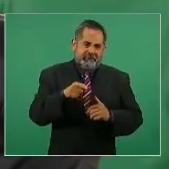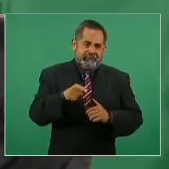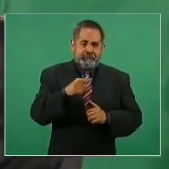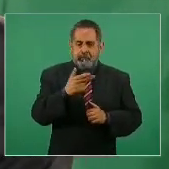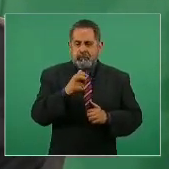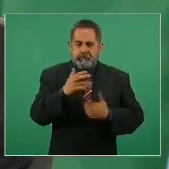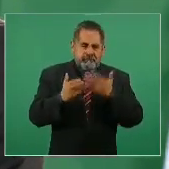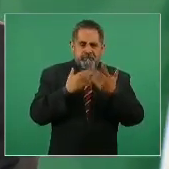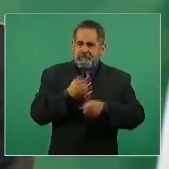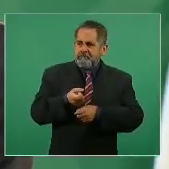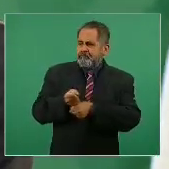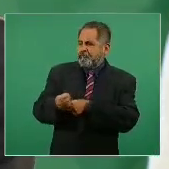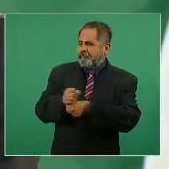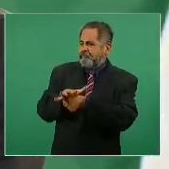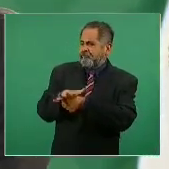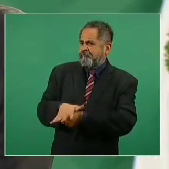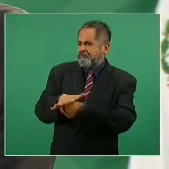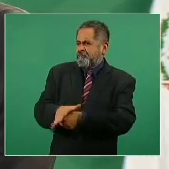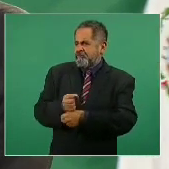formado reprimiendo